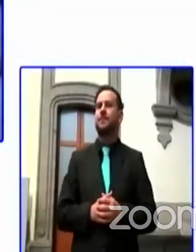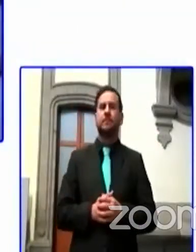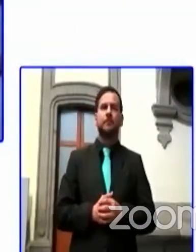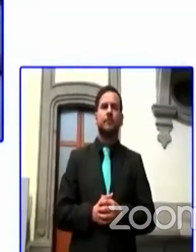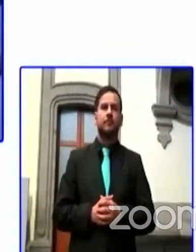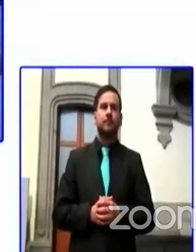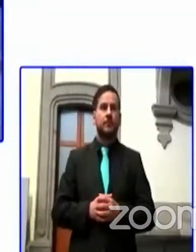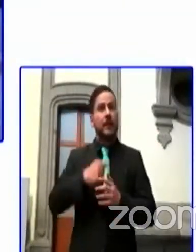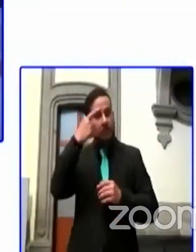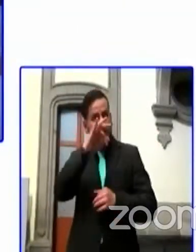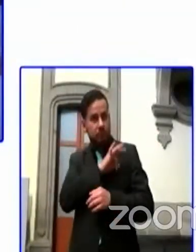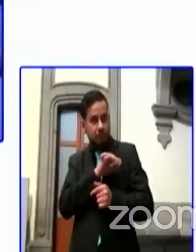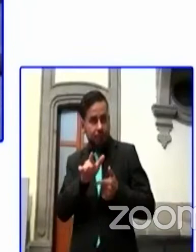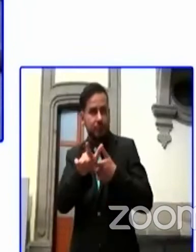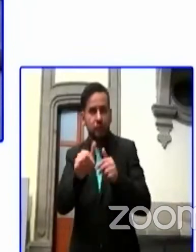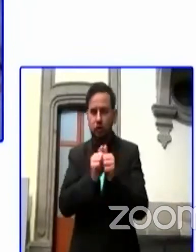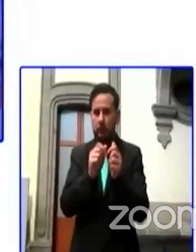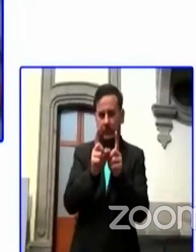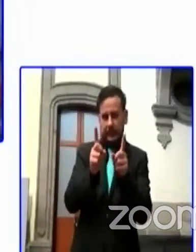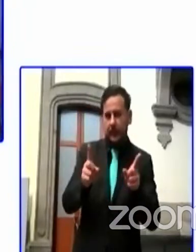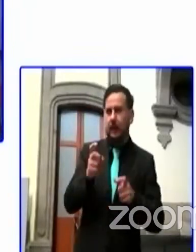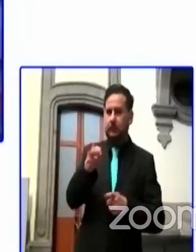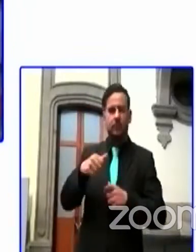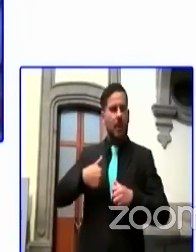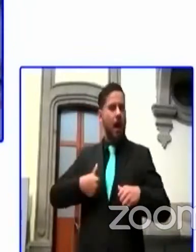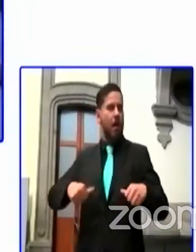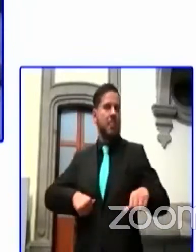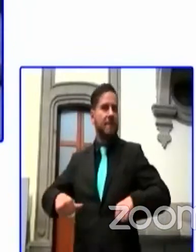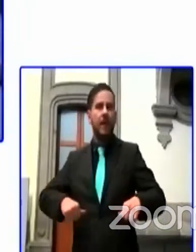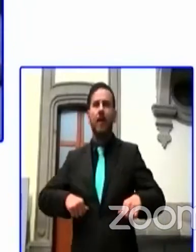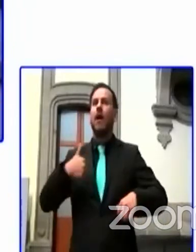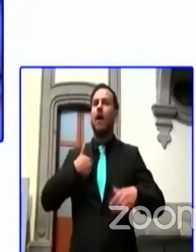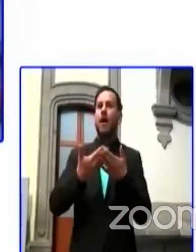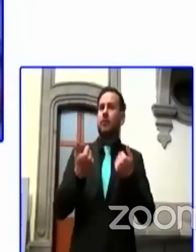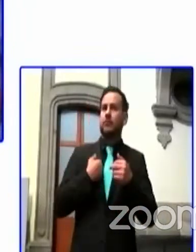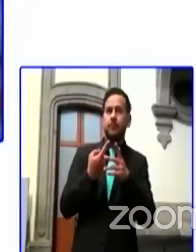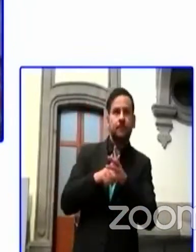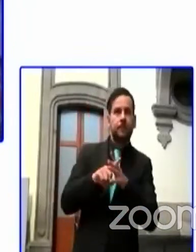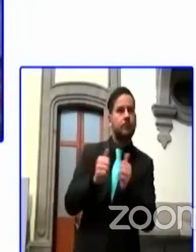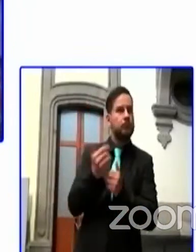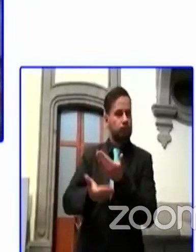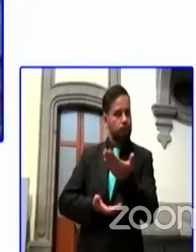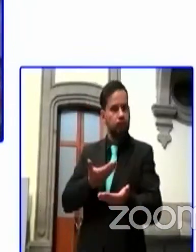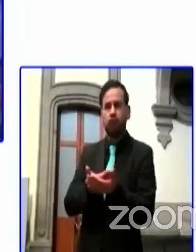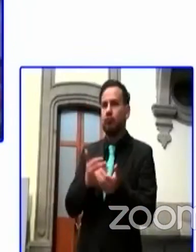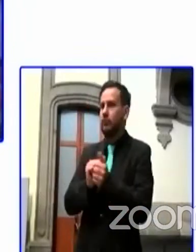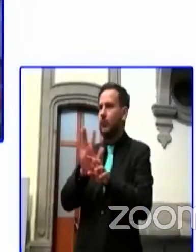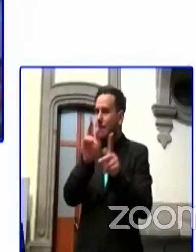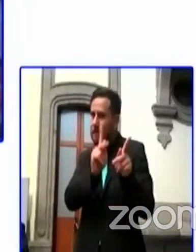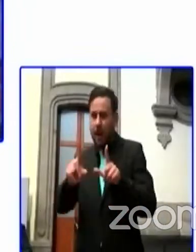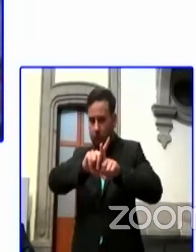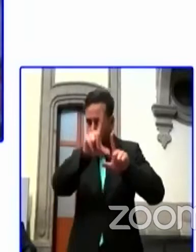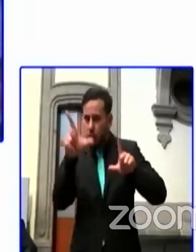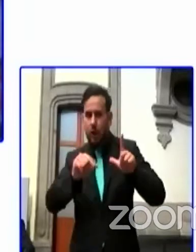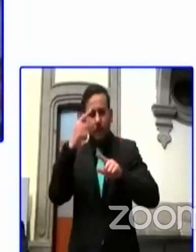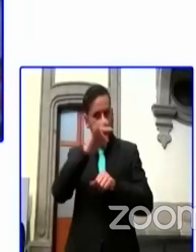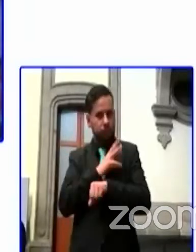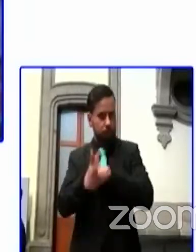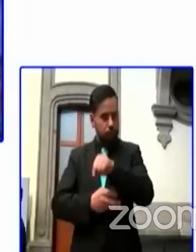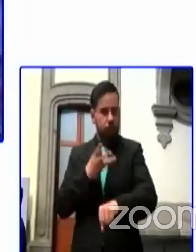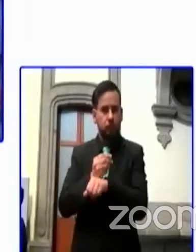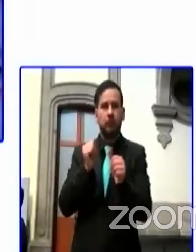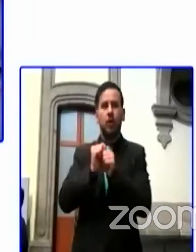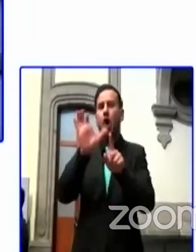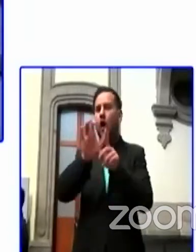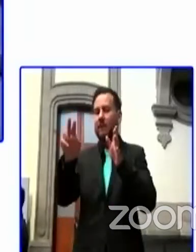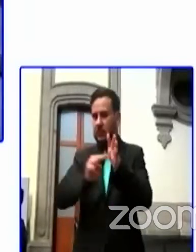Para continuar con el desarrollo de esta actividad, daremos inicio a la presentación del Plan Nacional para la Implementación de la